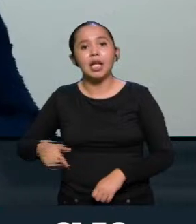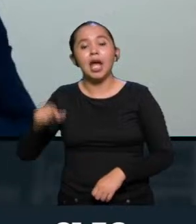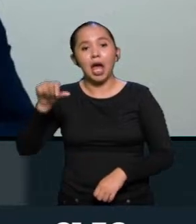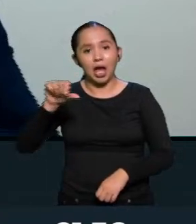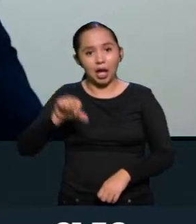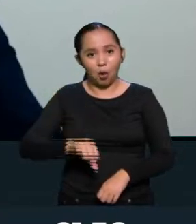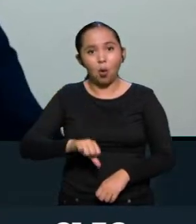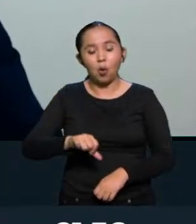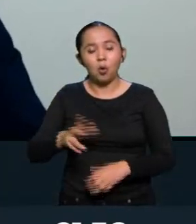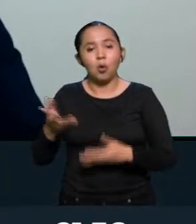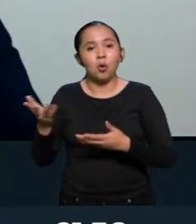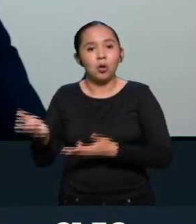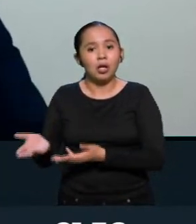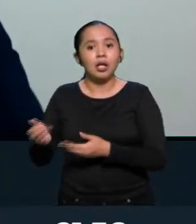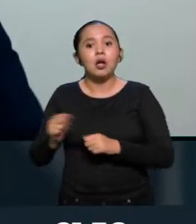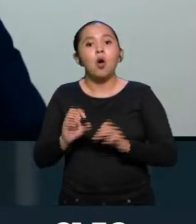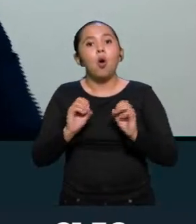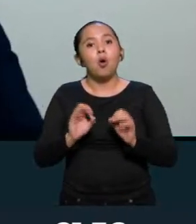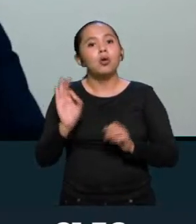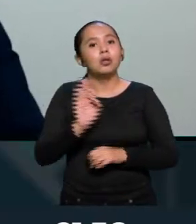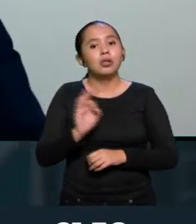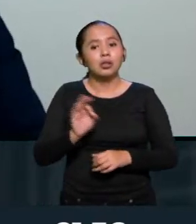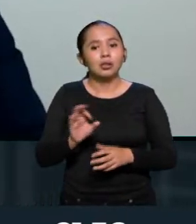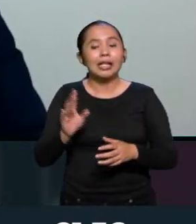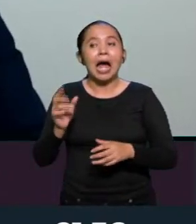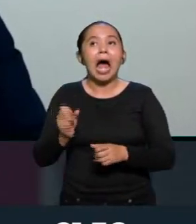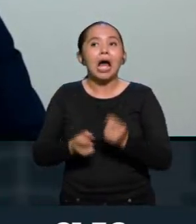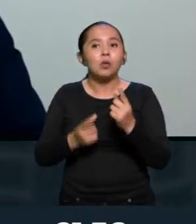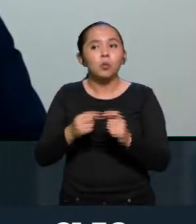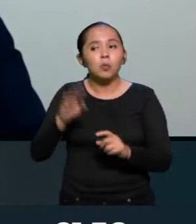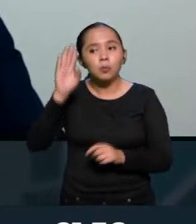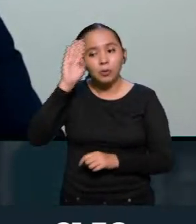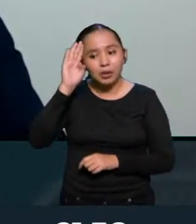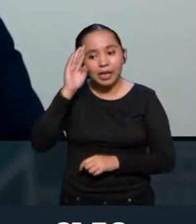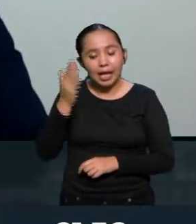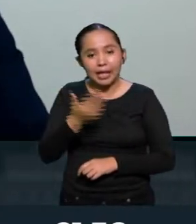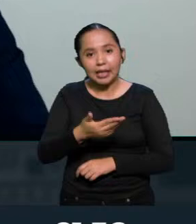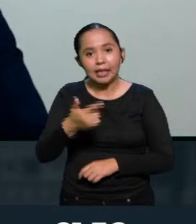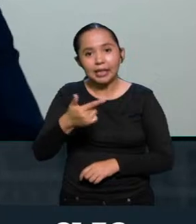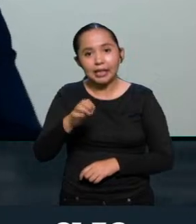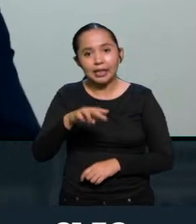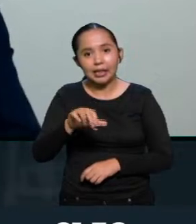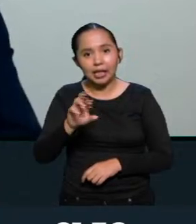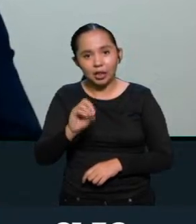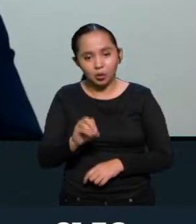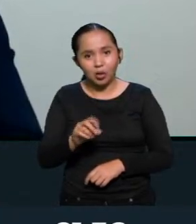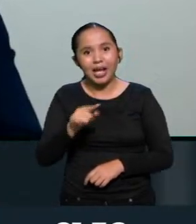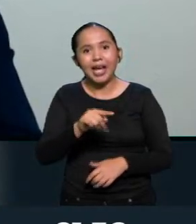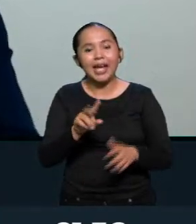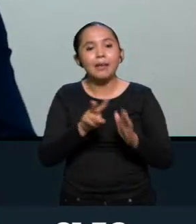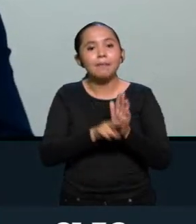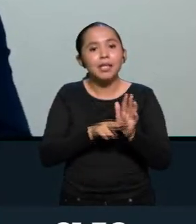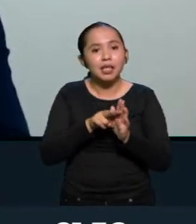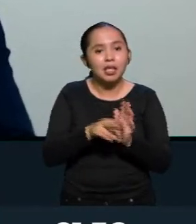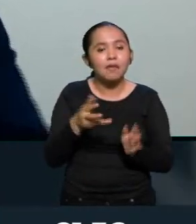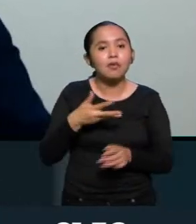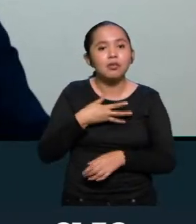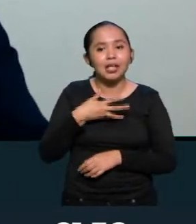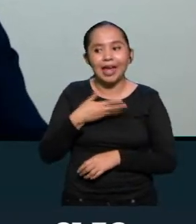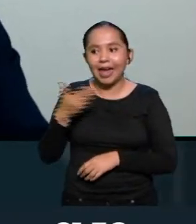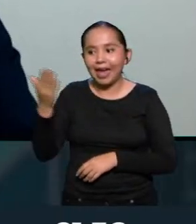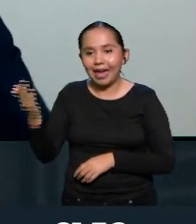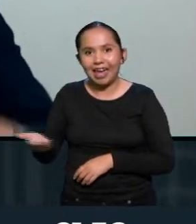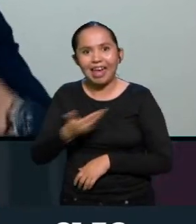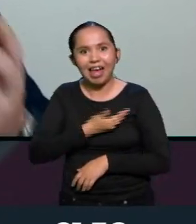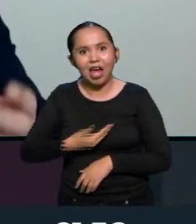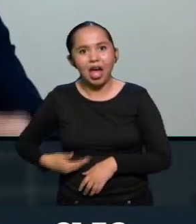que supuestamente hubo algunos que hasta se atrevieron a decir que supuestamente Genaro García Luna tenía grabaciones en donde aparecía el